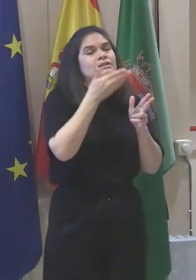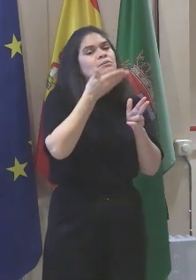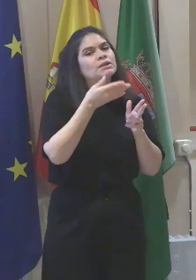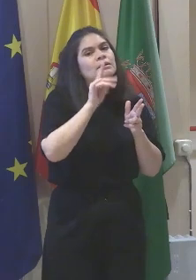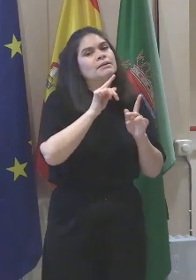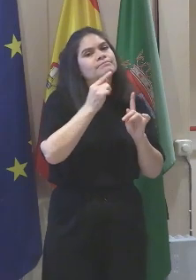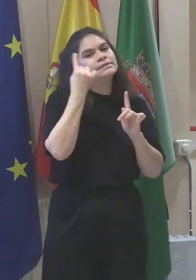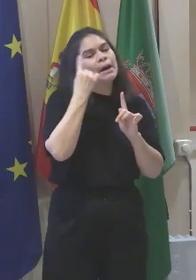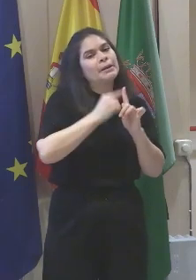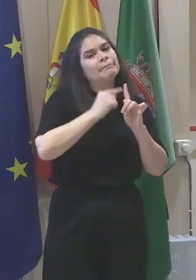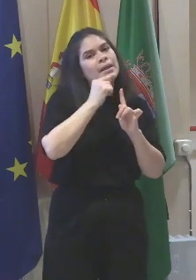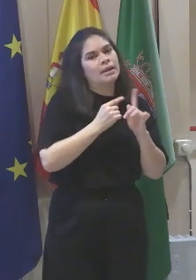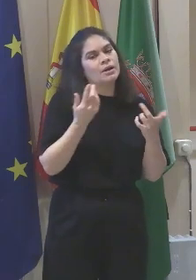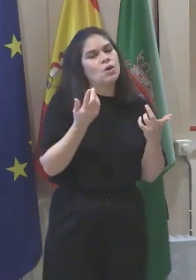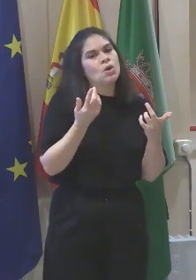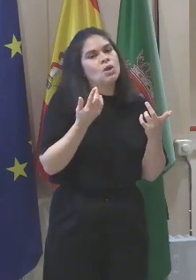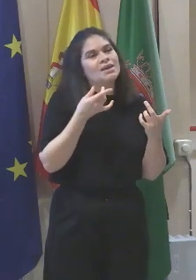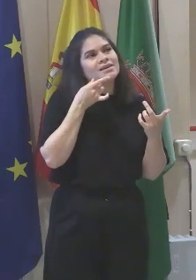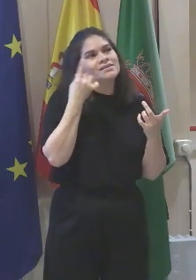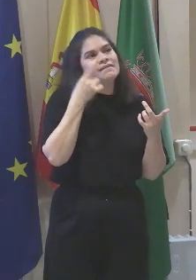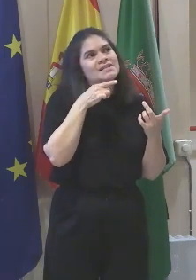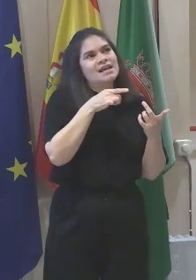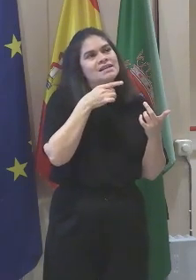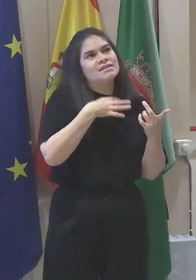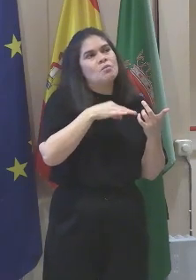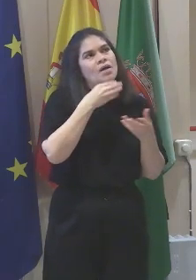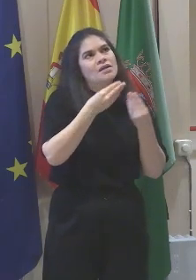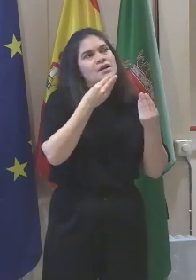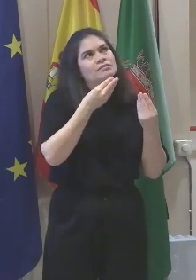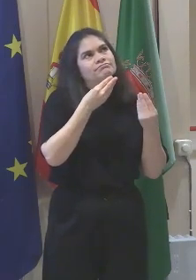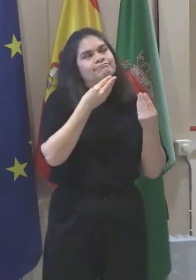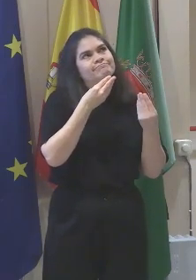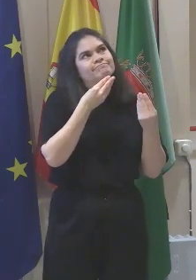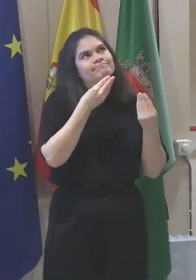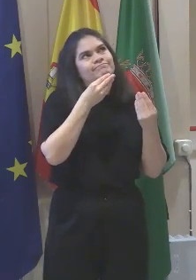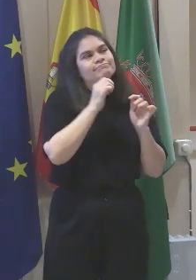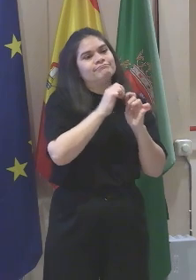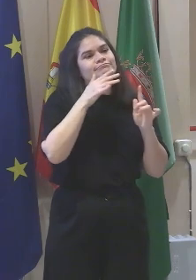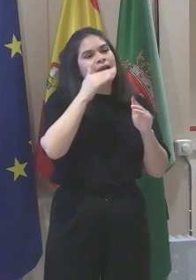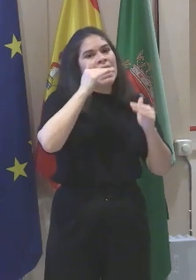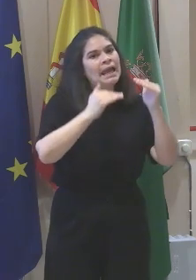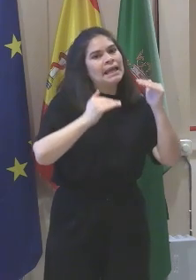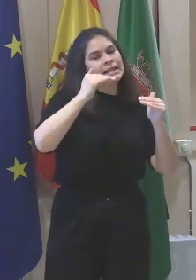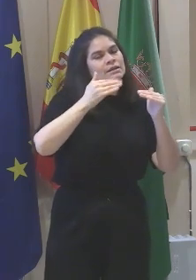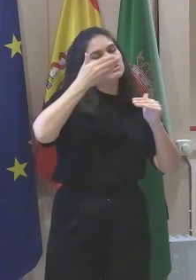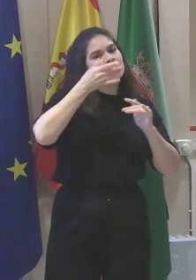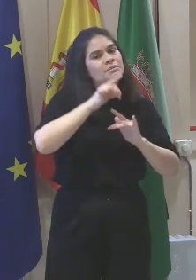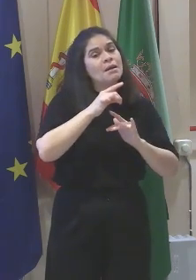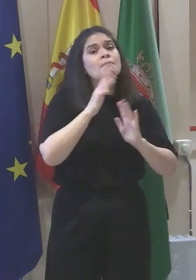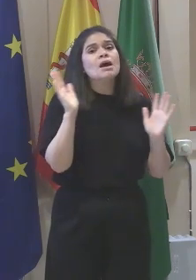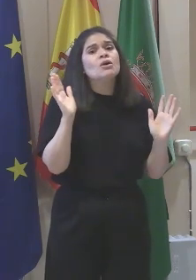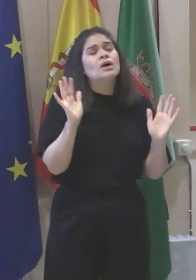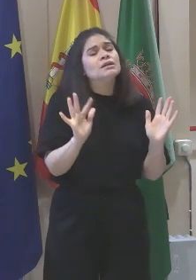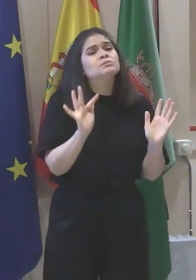también, y de ahí ver si esto se va a poder hacer desde un punto de vista equitativo va a ser importante. En cualquier caso, es muy positivo